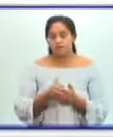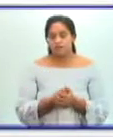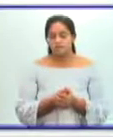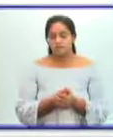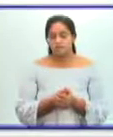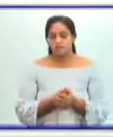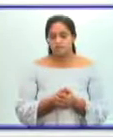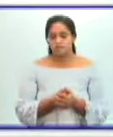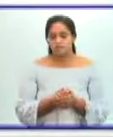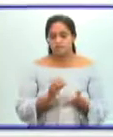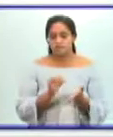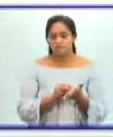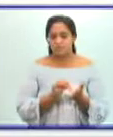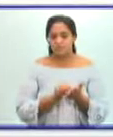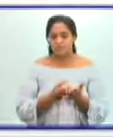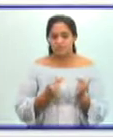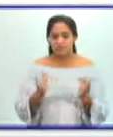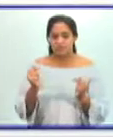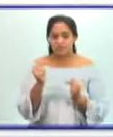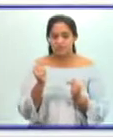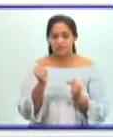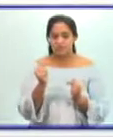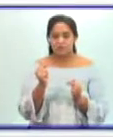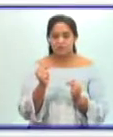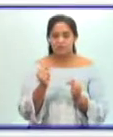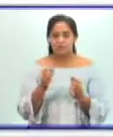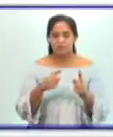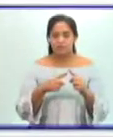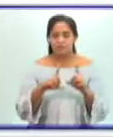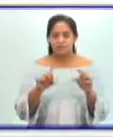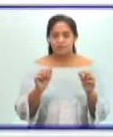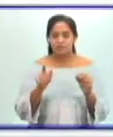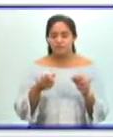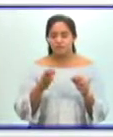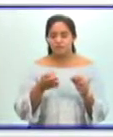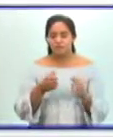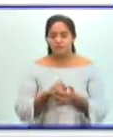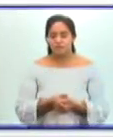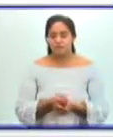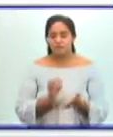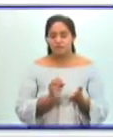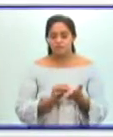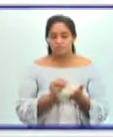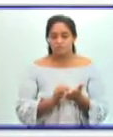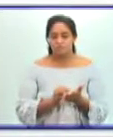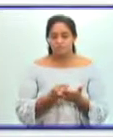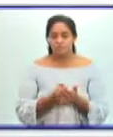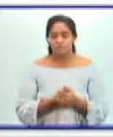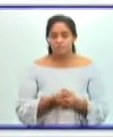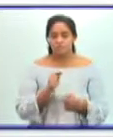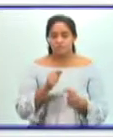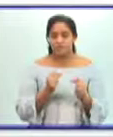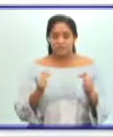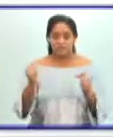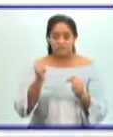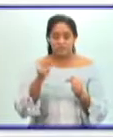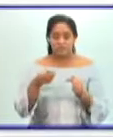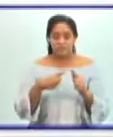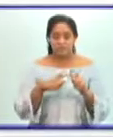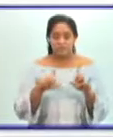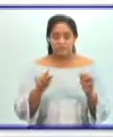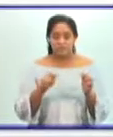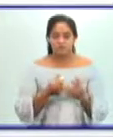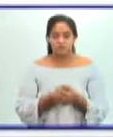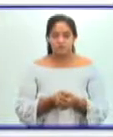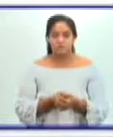parte del teorema de las transversales. Puedes entonces aplicar esta parte del teorema